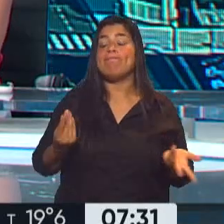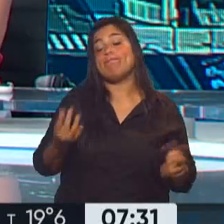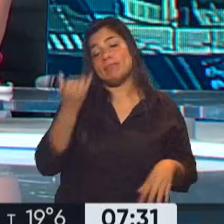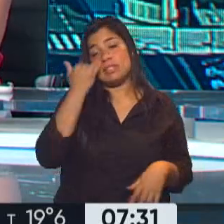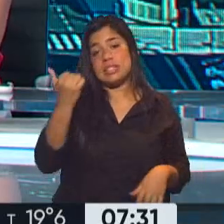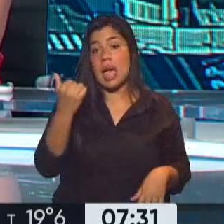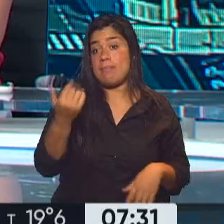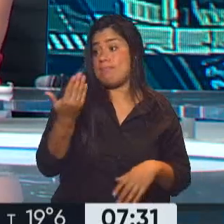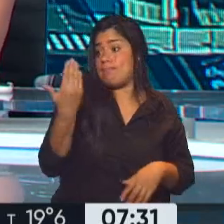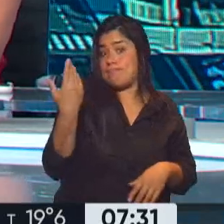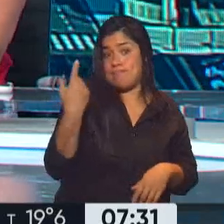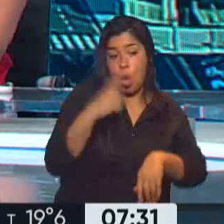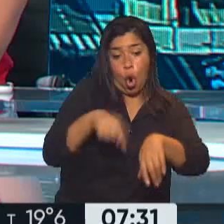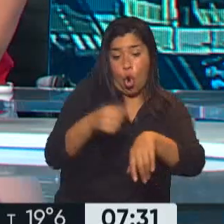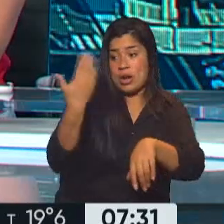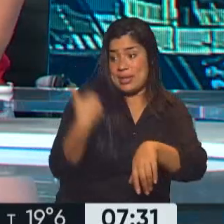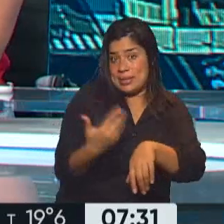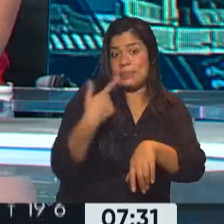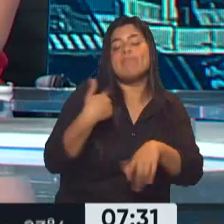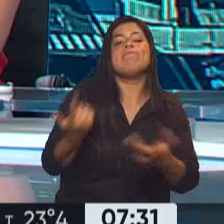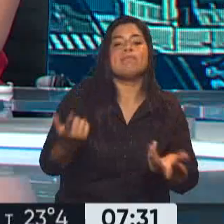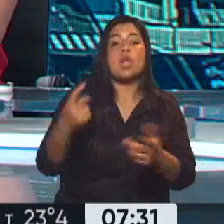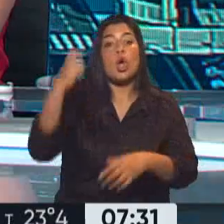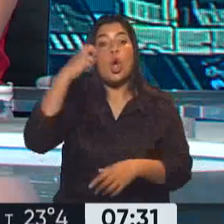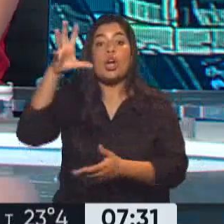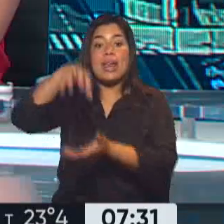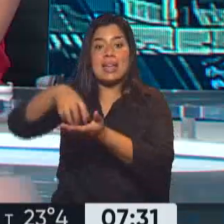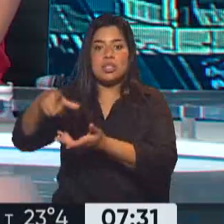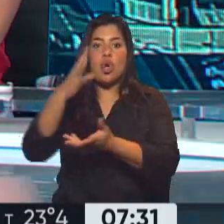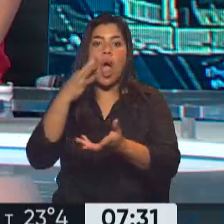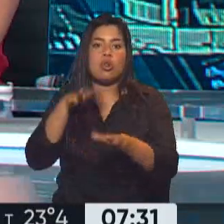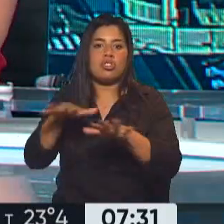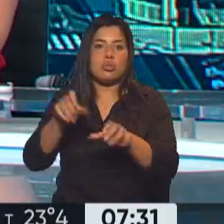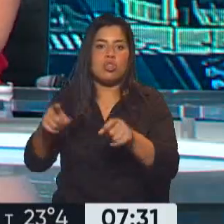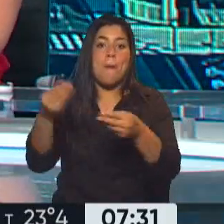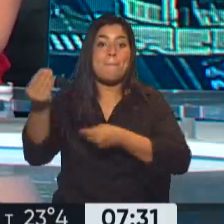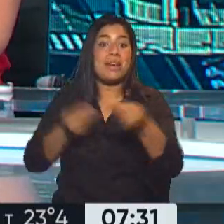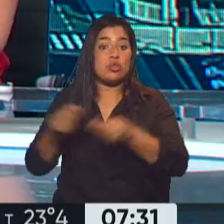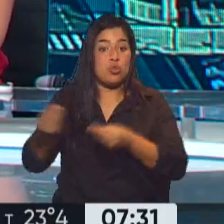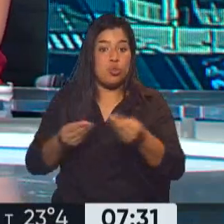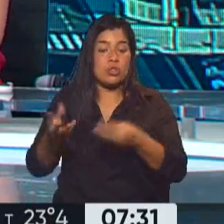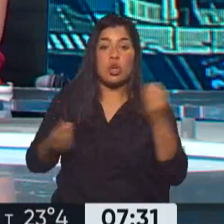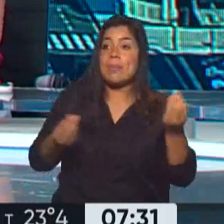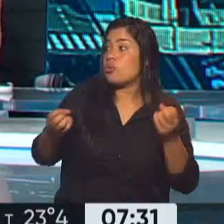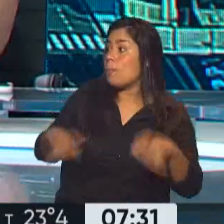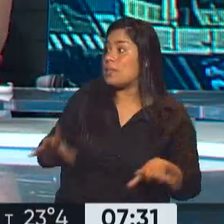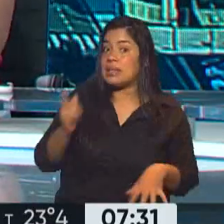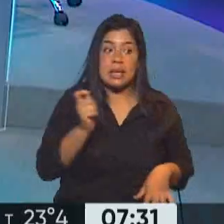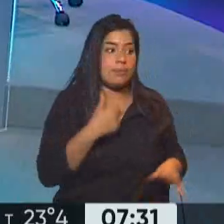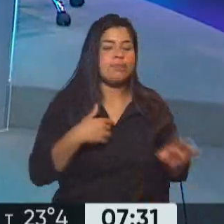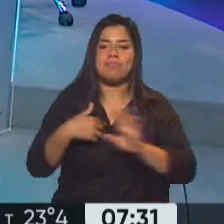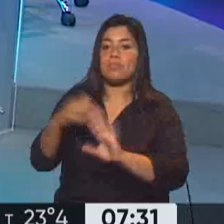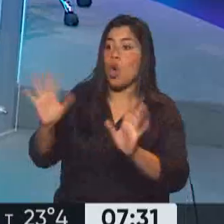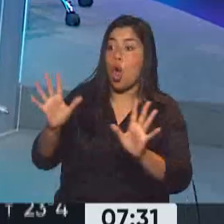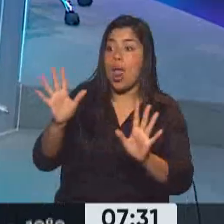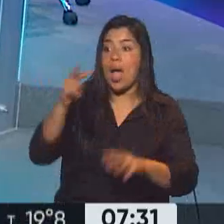dispuestos en las últimas horas en función de lo que pasó en el Congreso. Bueno, a ver, ¿con quién arrancamos? Con el presupuesto. Sí, no, por supuesto. Ahí vamos. ¿Quién quiere arrancar? Saludemos a Vero.